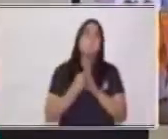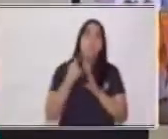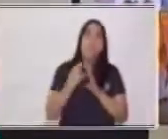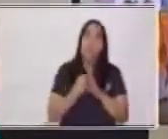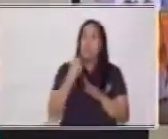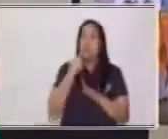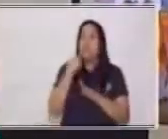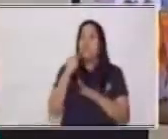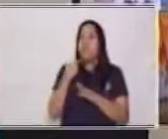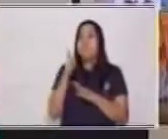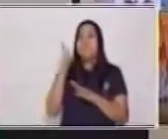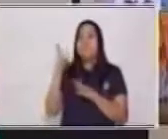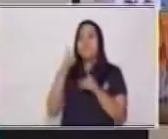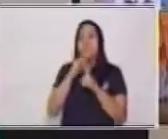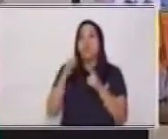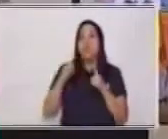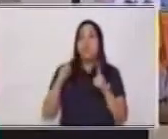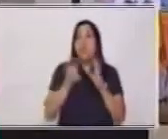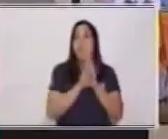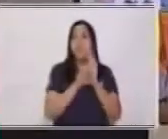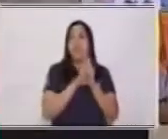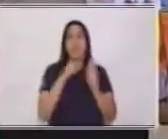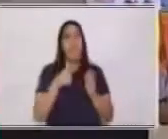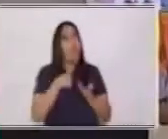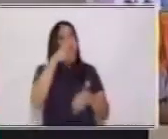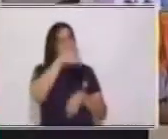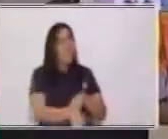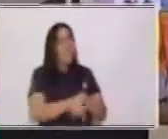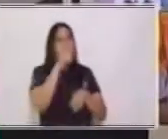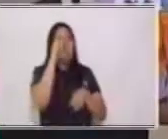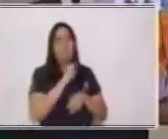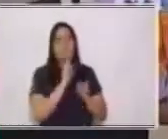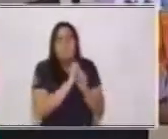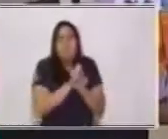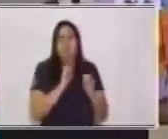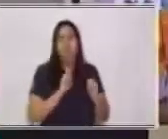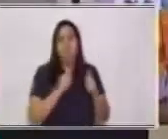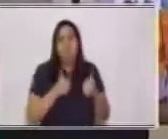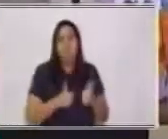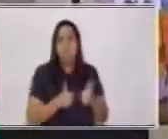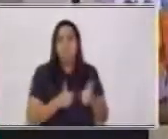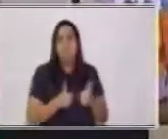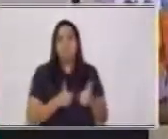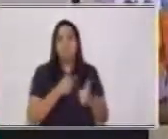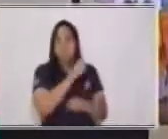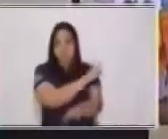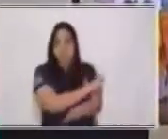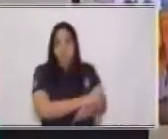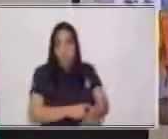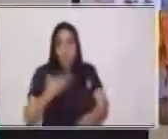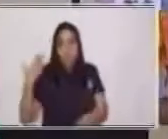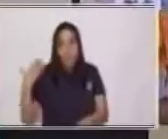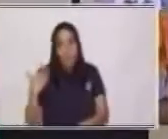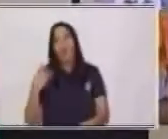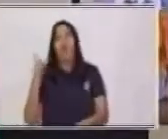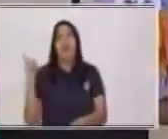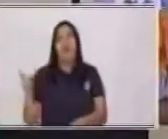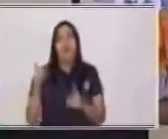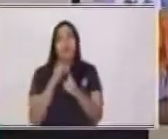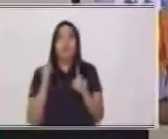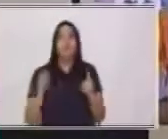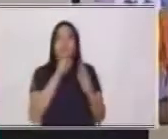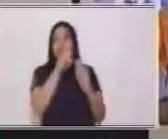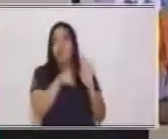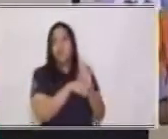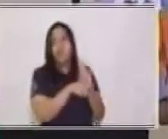bien, iría en las oraciones negativas. Excelente. Ahora, yo te voy a presentar tres